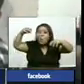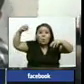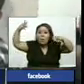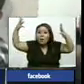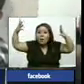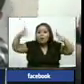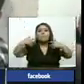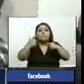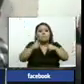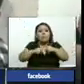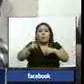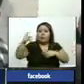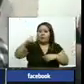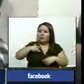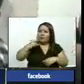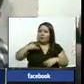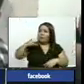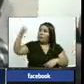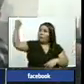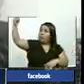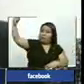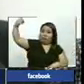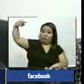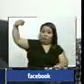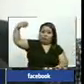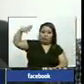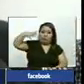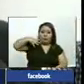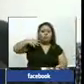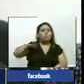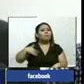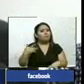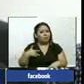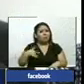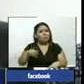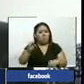las celdas siempre reciben irradiación. Tenemos mucha